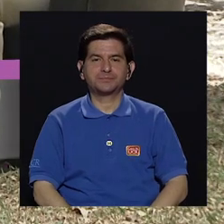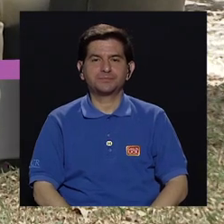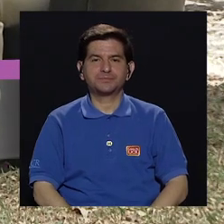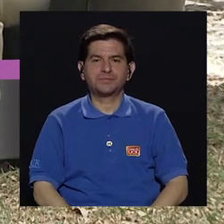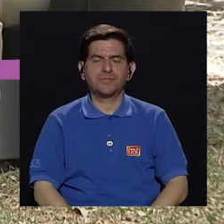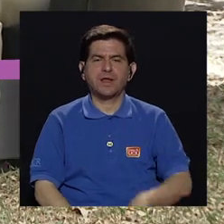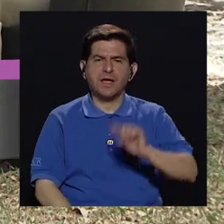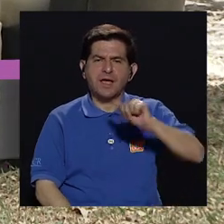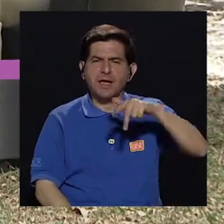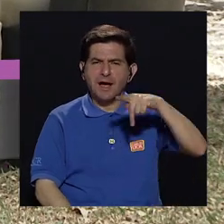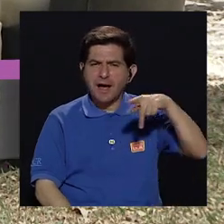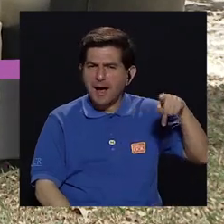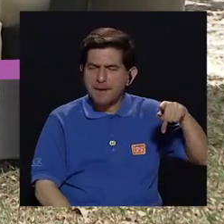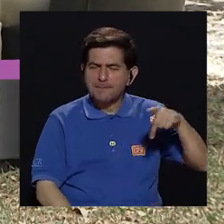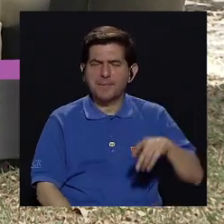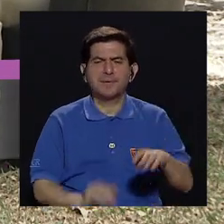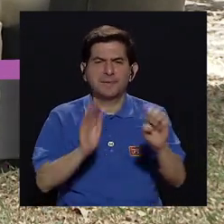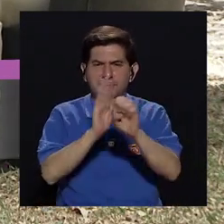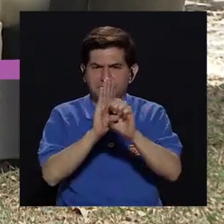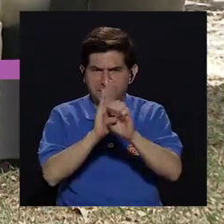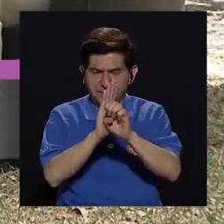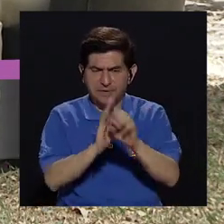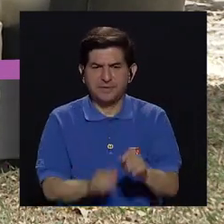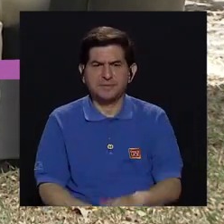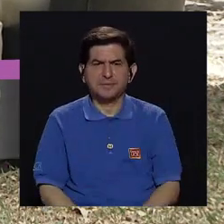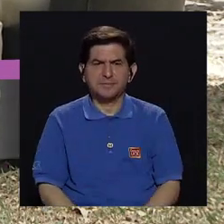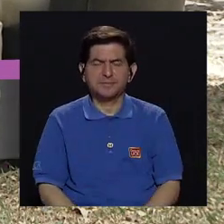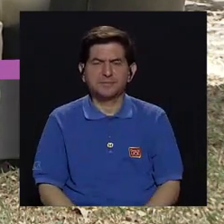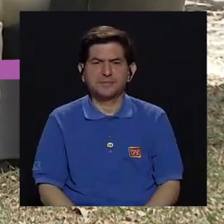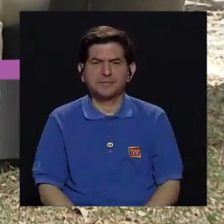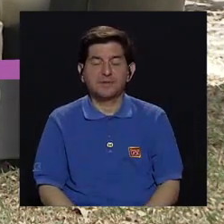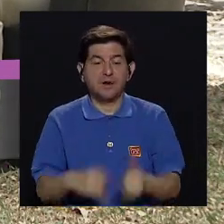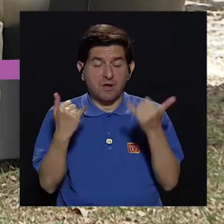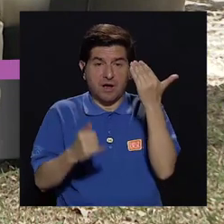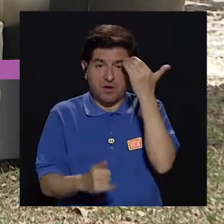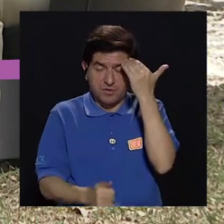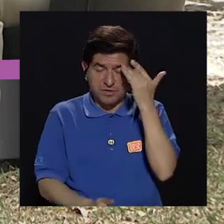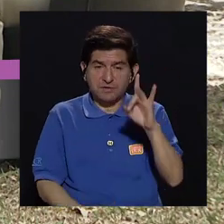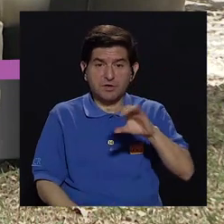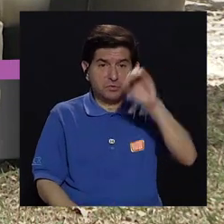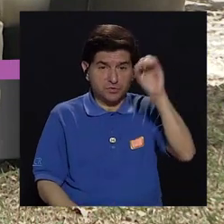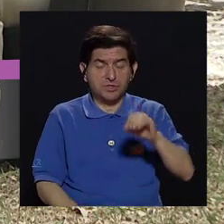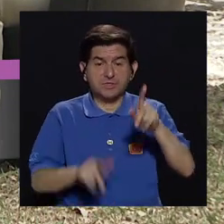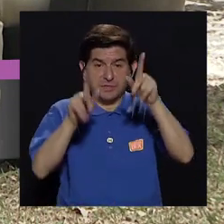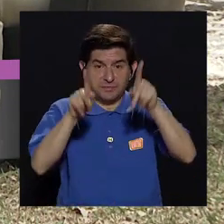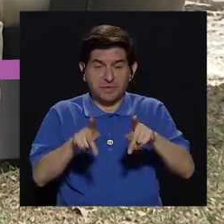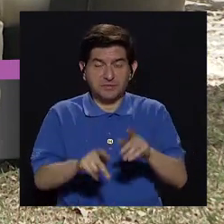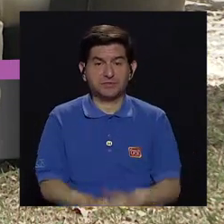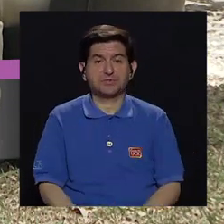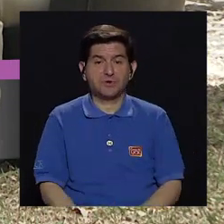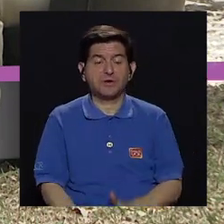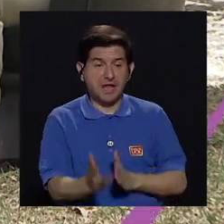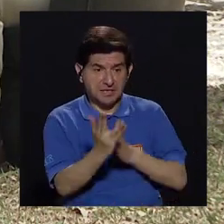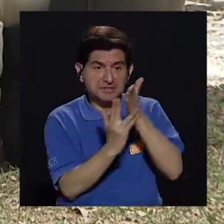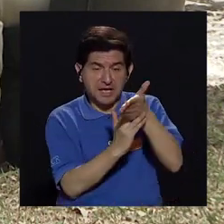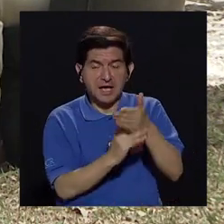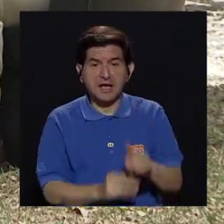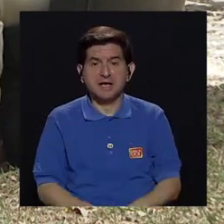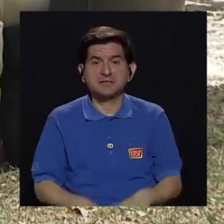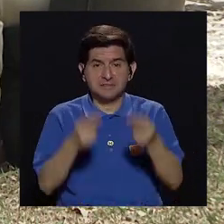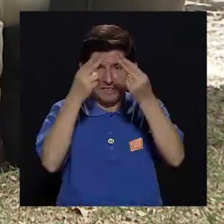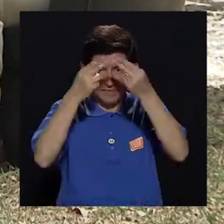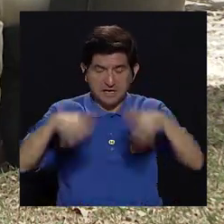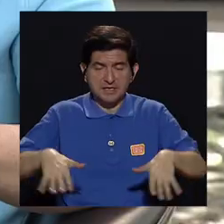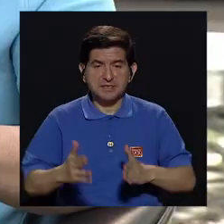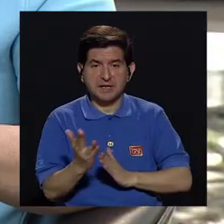Perfecto. Y las aplicaciones estas son... Cuando ahora sabemos que el 80% de las personas accesan a la web